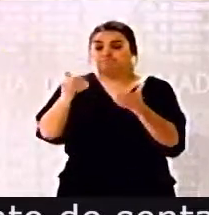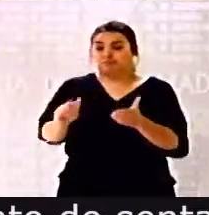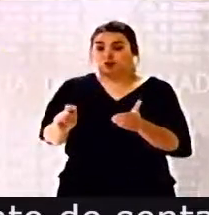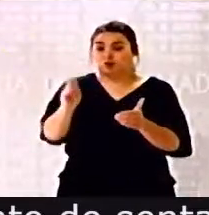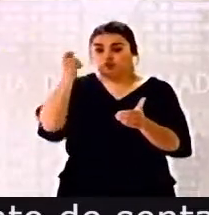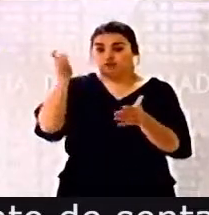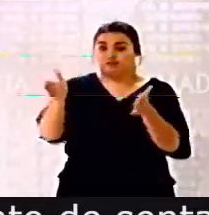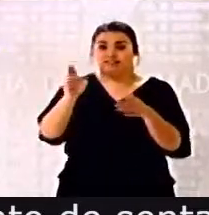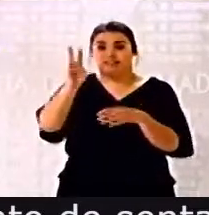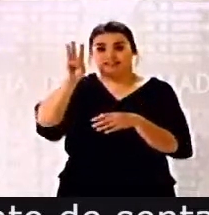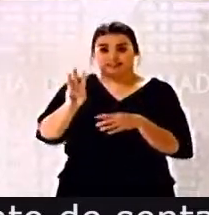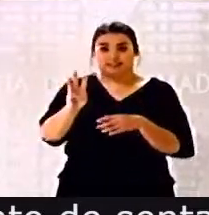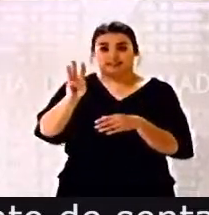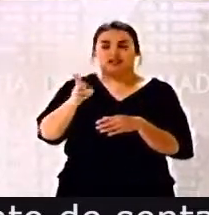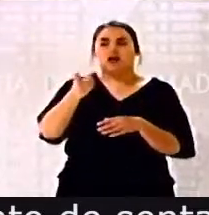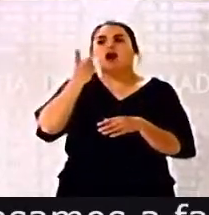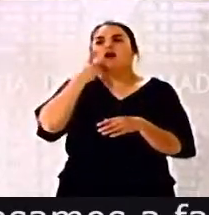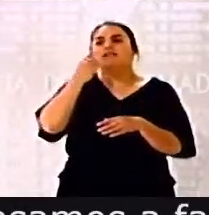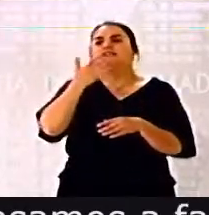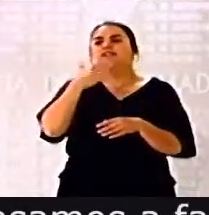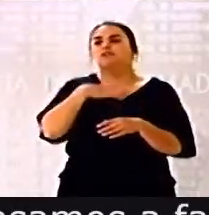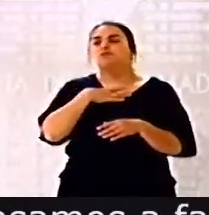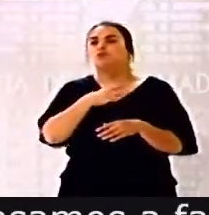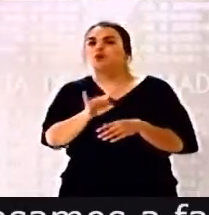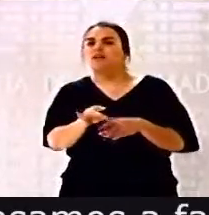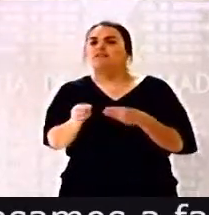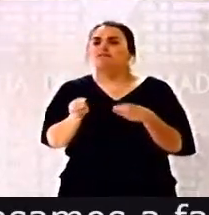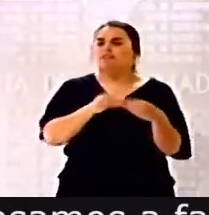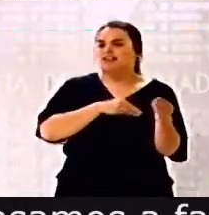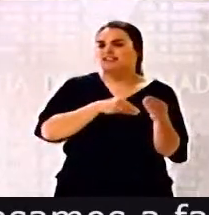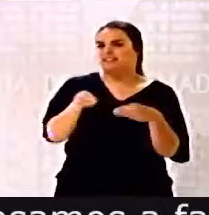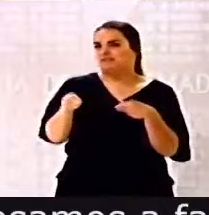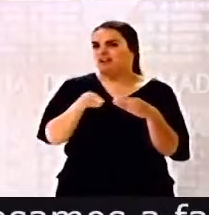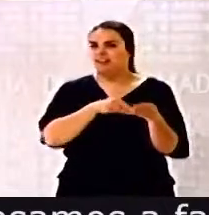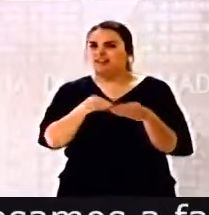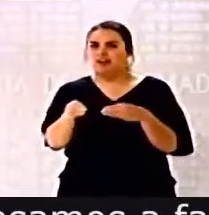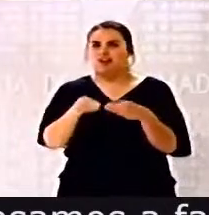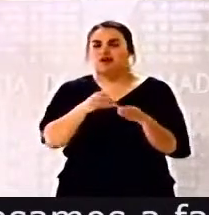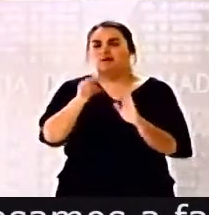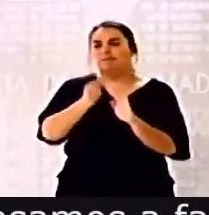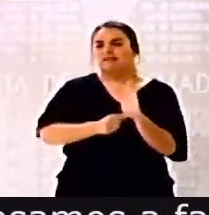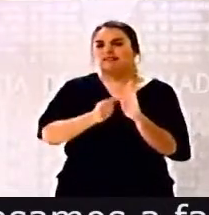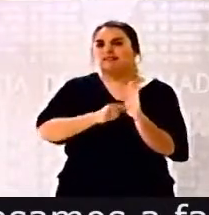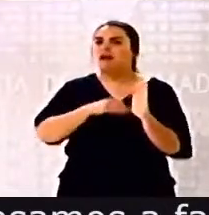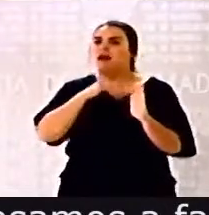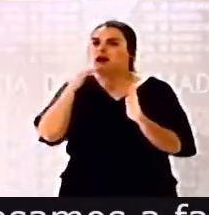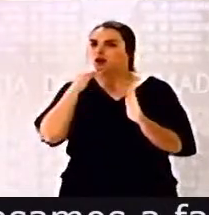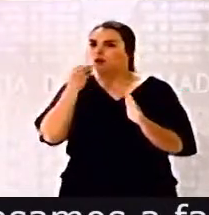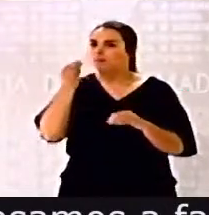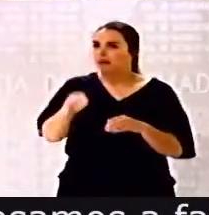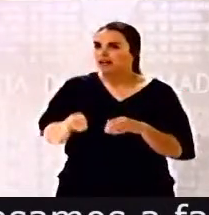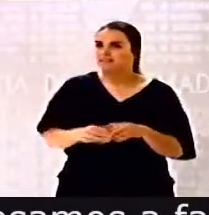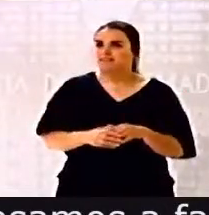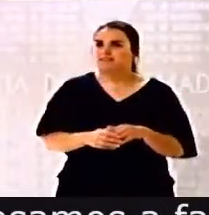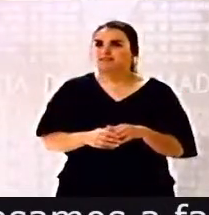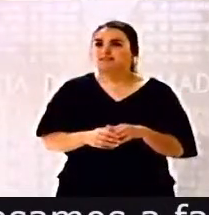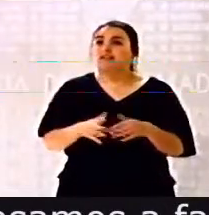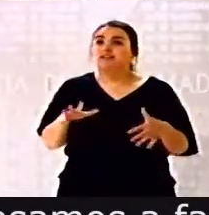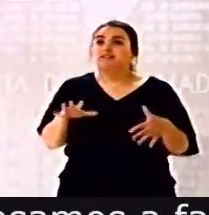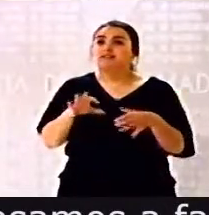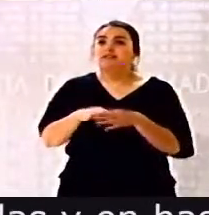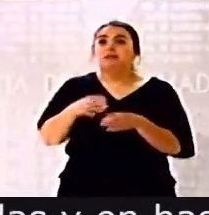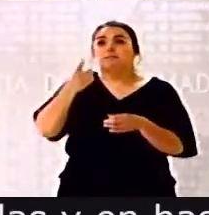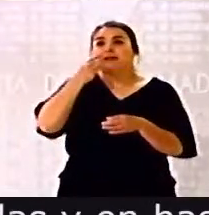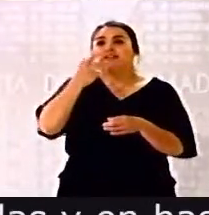pasar a fase 3, ver si hay alguna posibilidad de flexibilizar aún más las medidas y en base a eso ver si